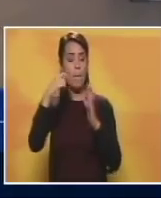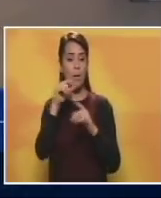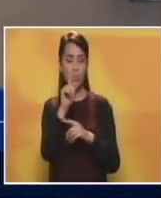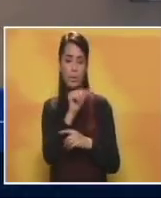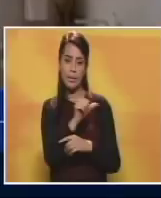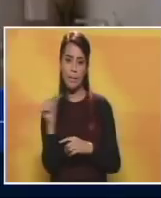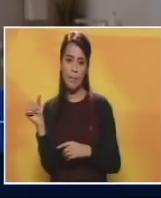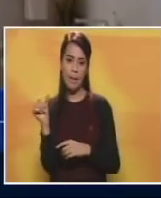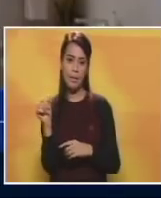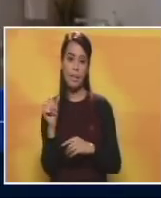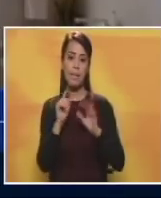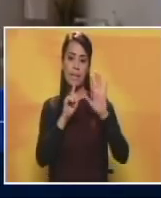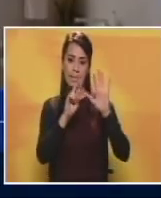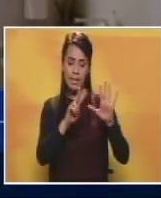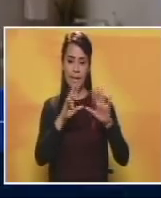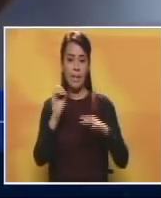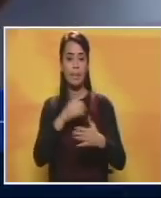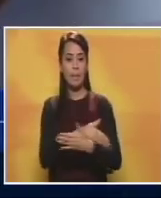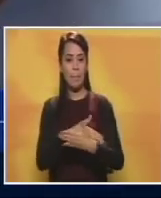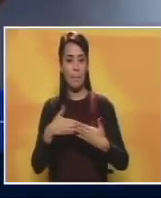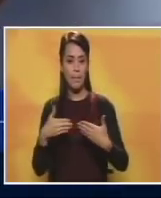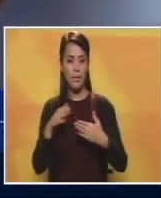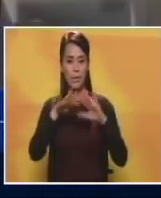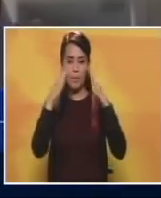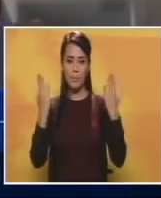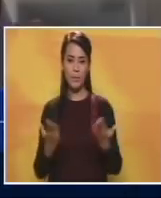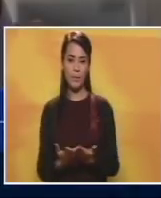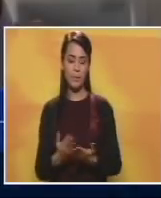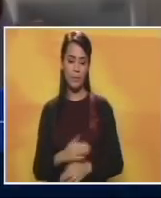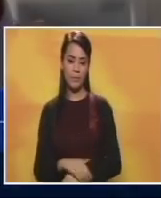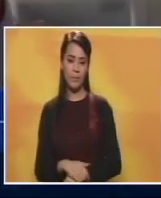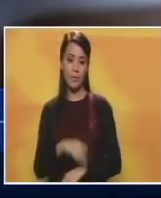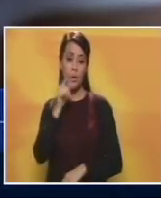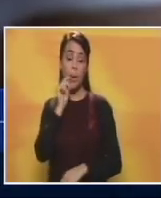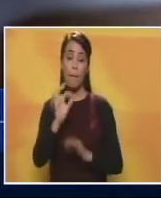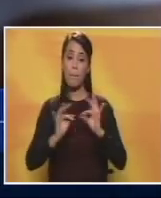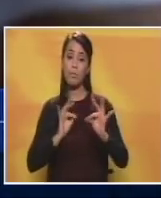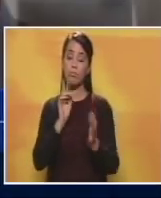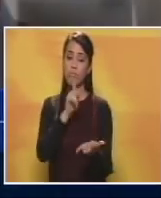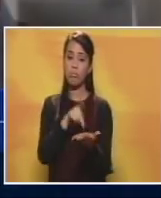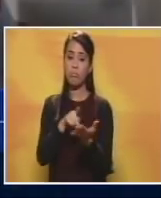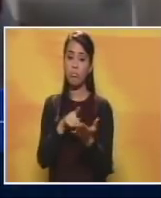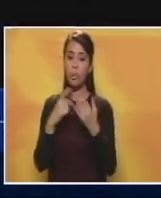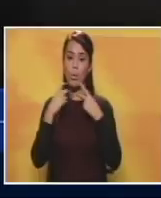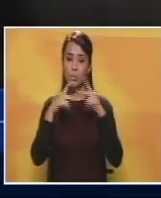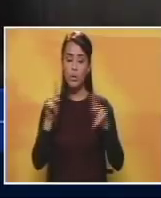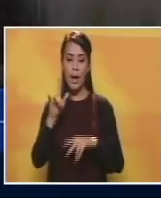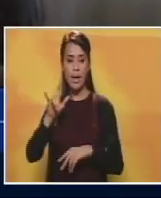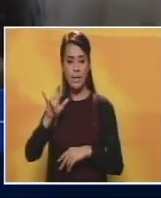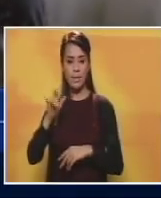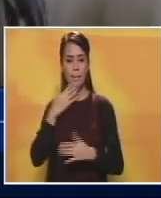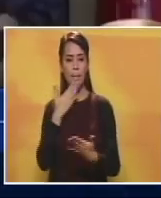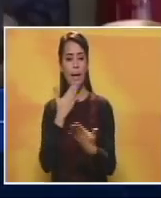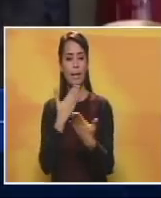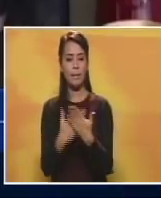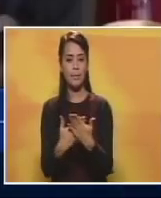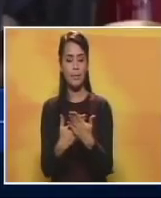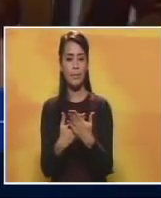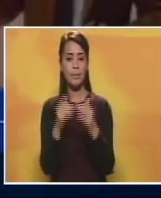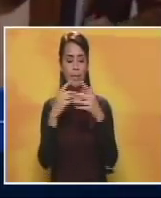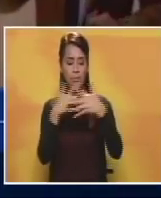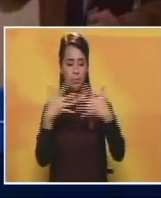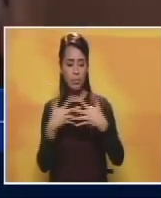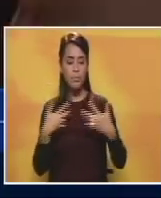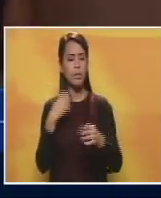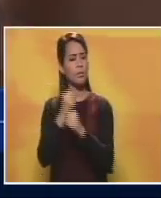semana ha recaudado casi 70 millones a nivel mundial. El actor publicó un mensaje en su perfil de Instagram para agradecer. Escribió que